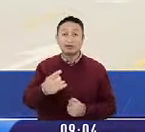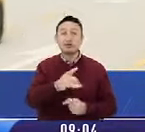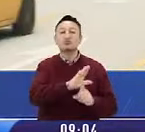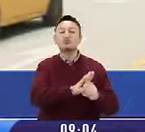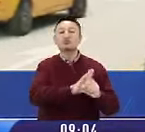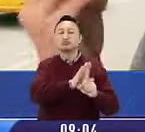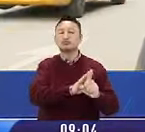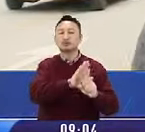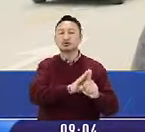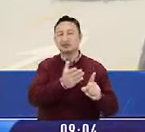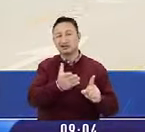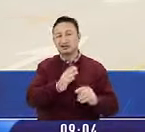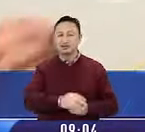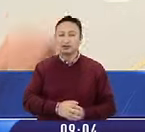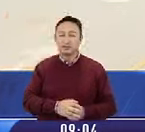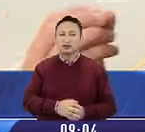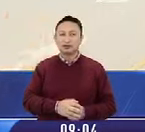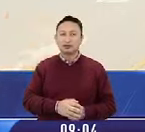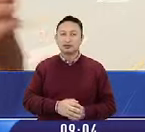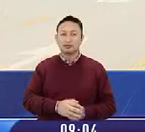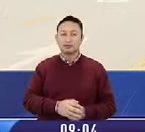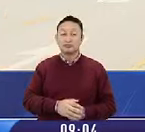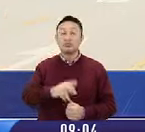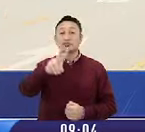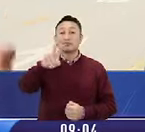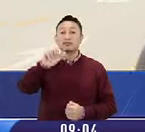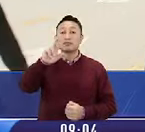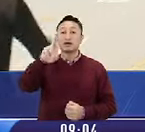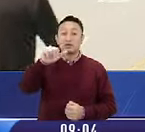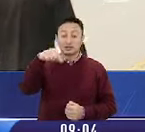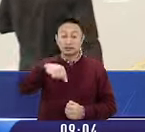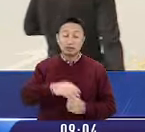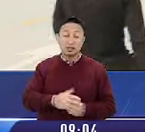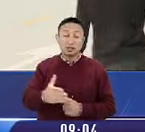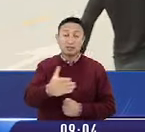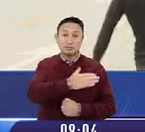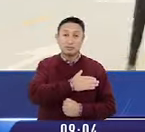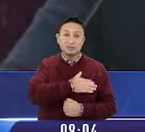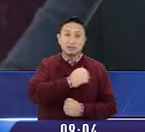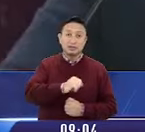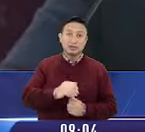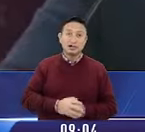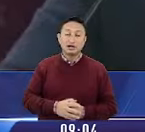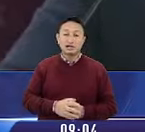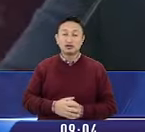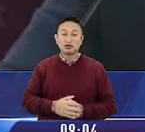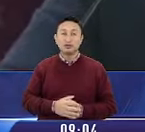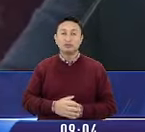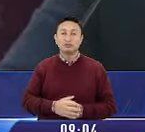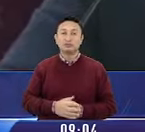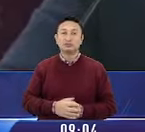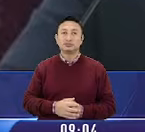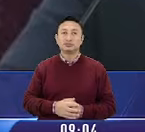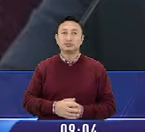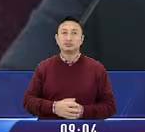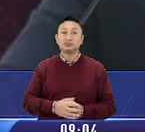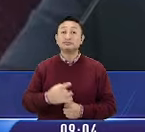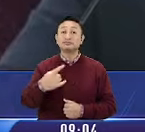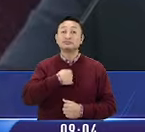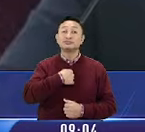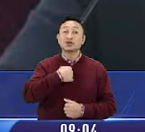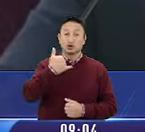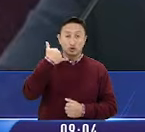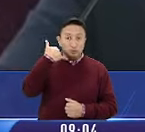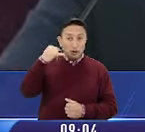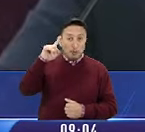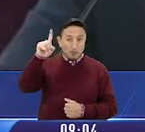favores. Entonces, Allen Berbera llegó con la bandera de la famosa Liga Azul. Intentamos comunicarnos con Allen Berbera para